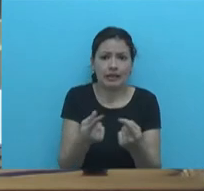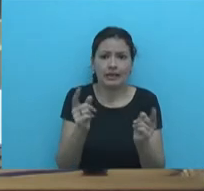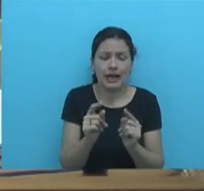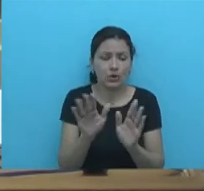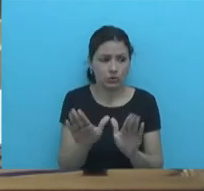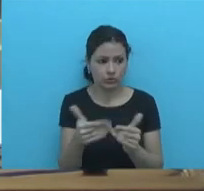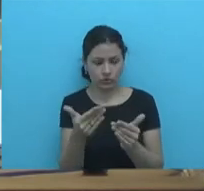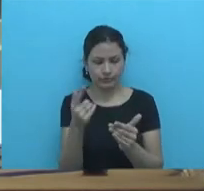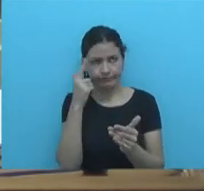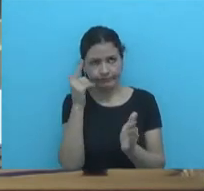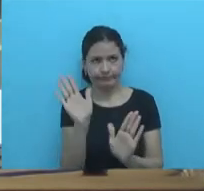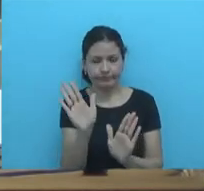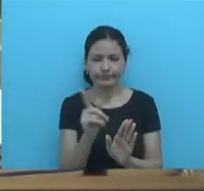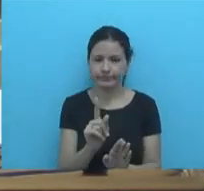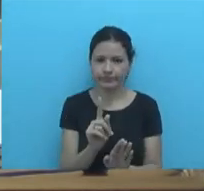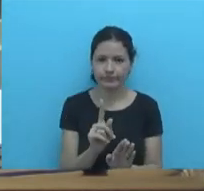nosotros tuvimos